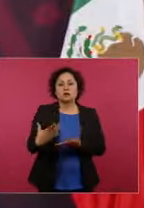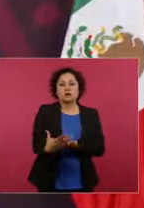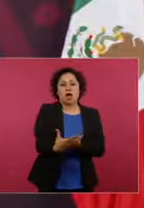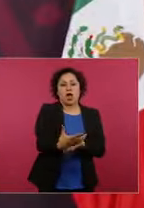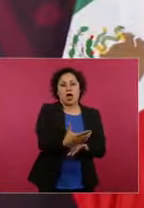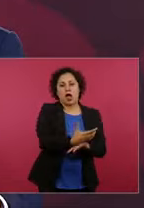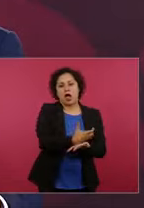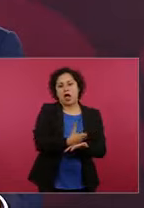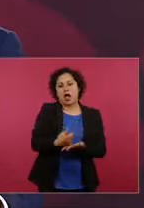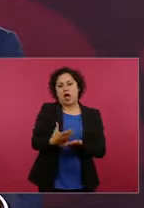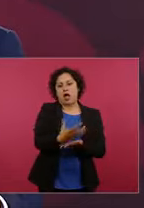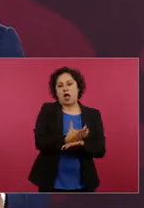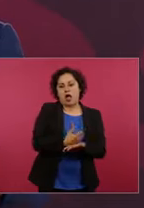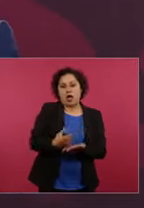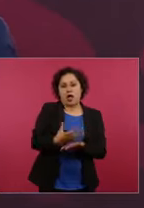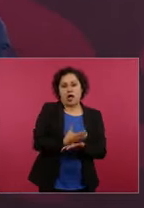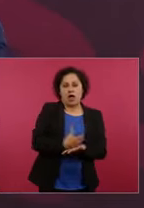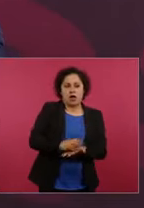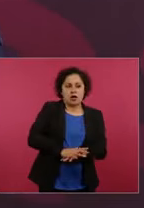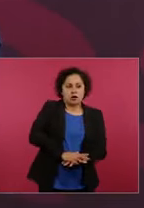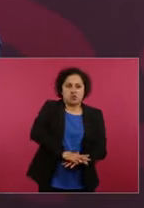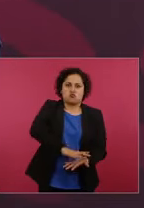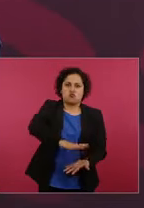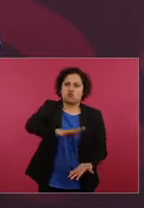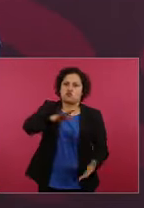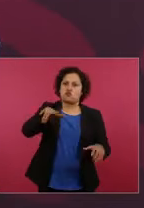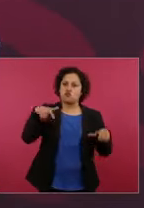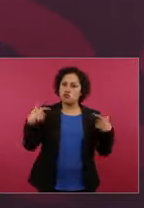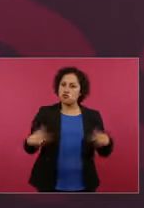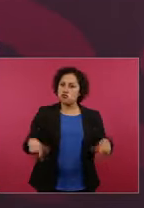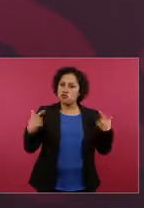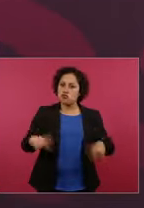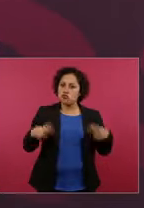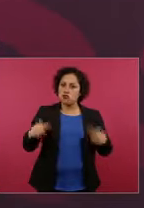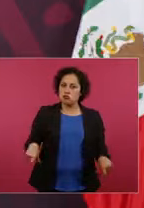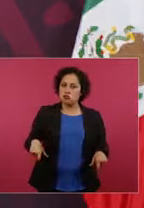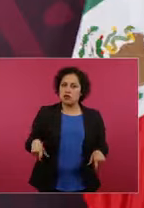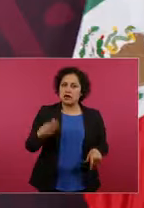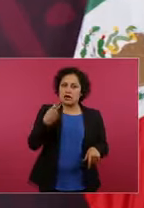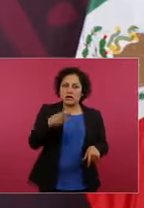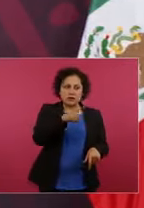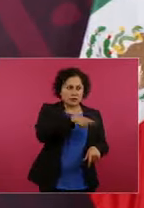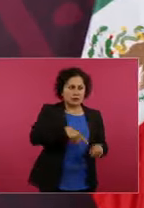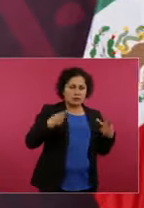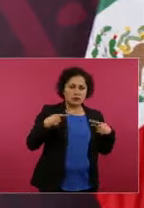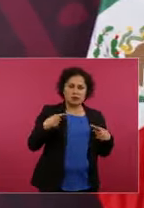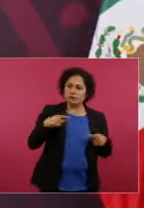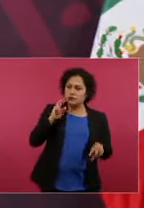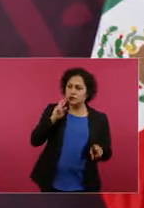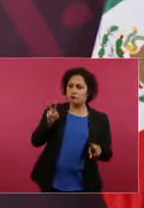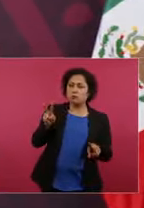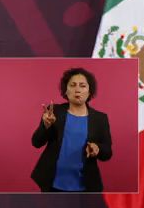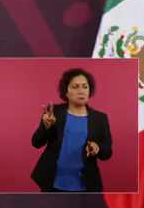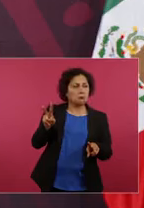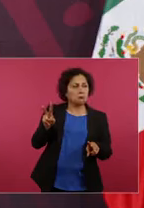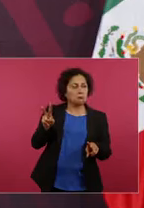fortunas y ni siquiera pierden su respetabilidad. Y